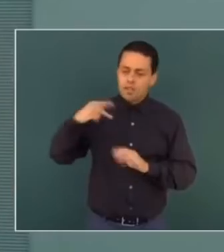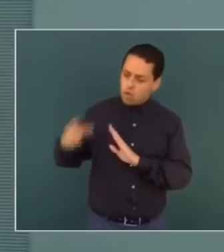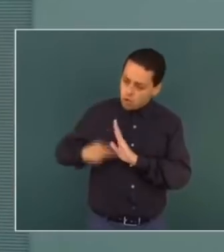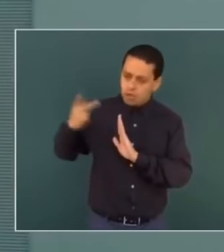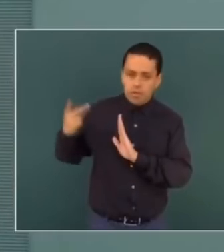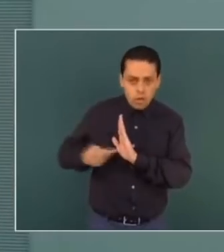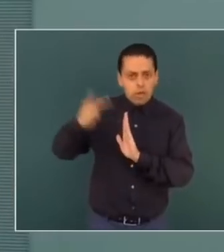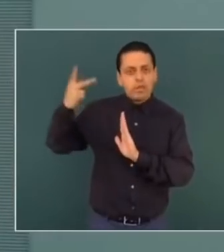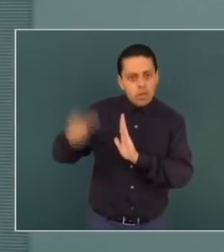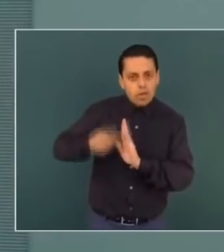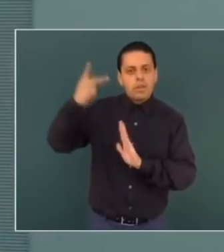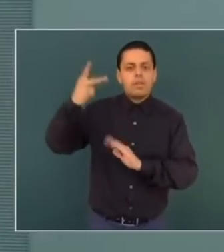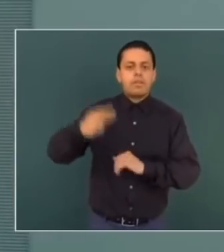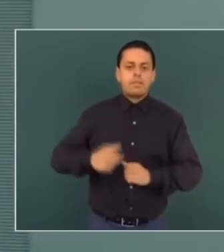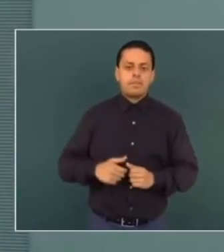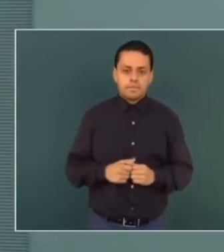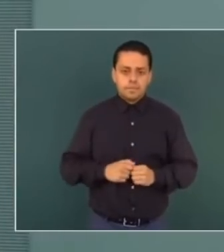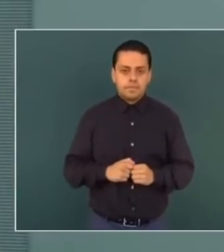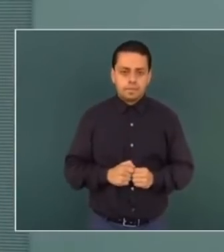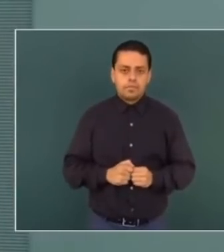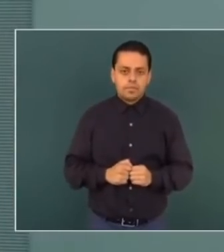repitiendo.